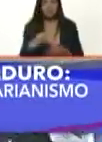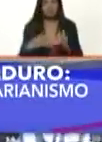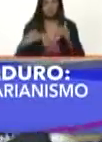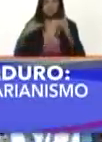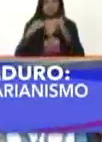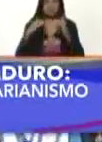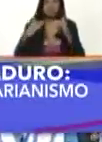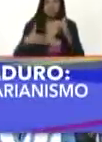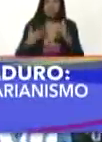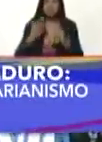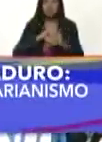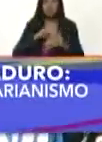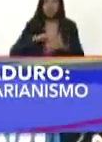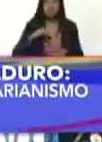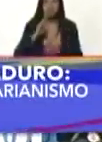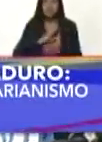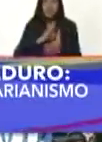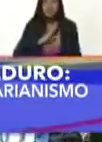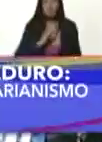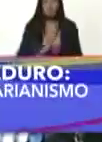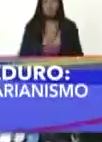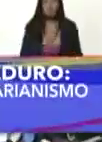emancipación.